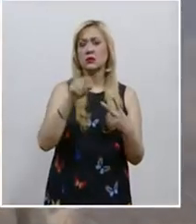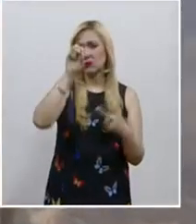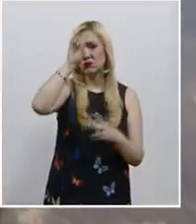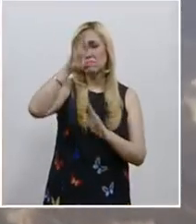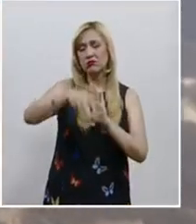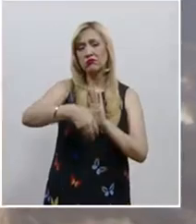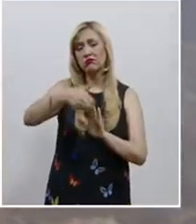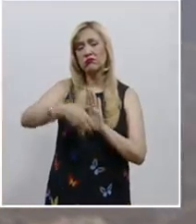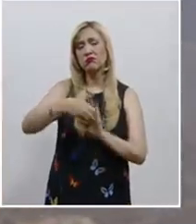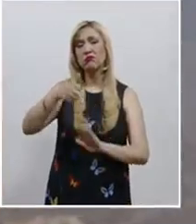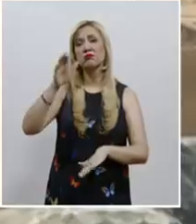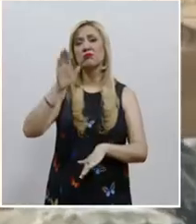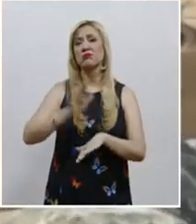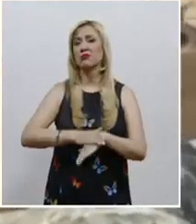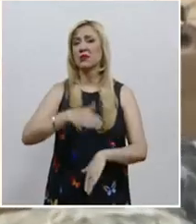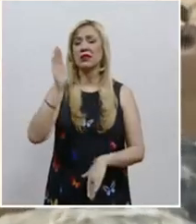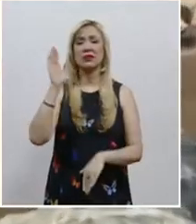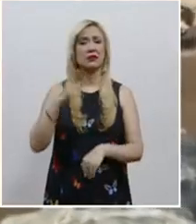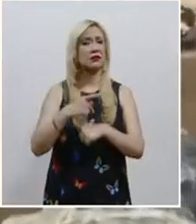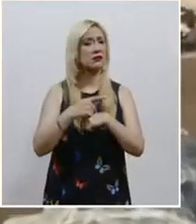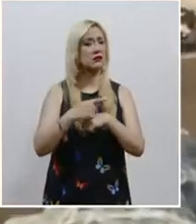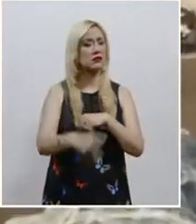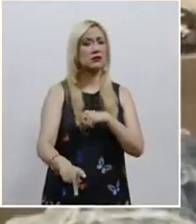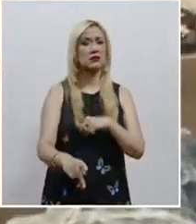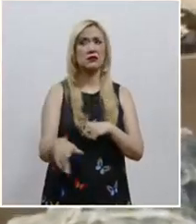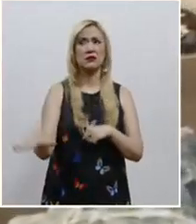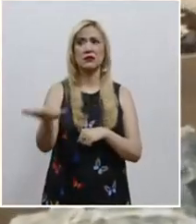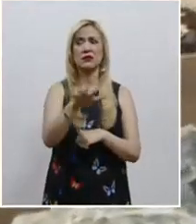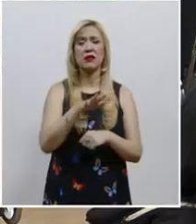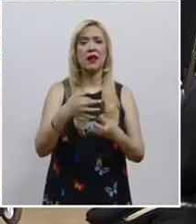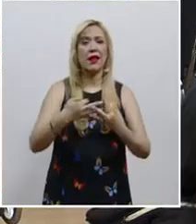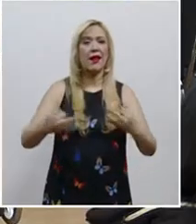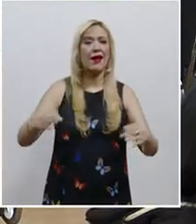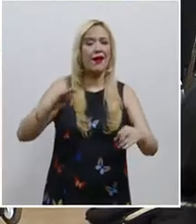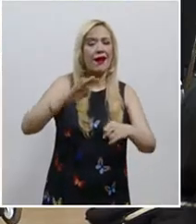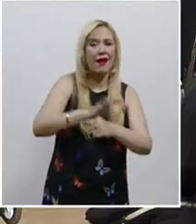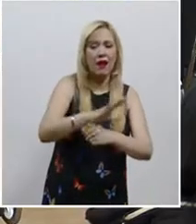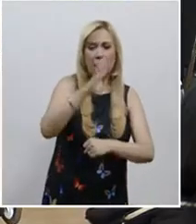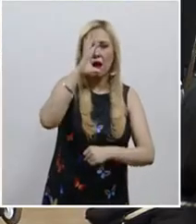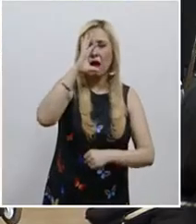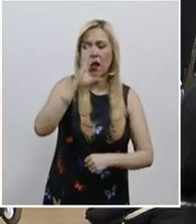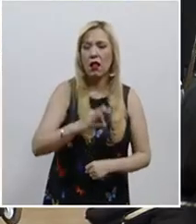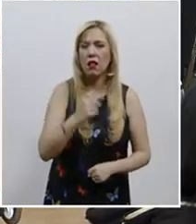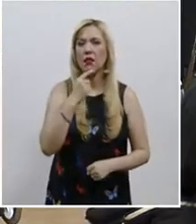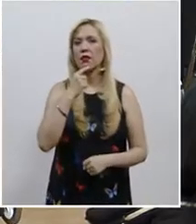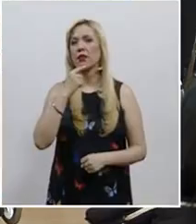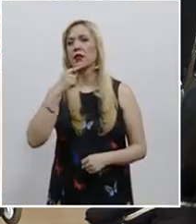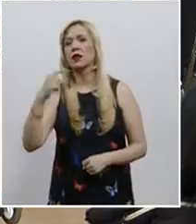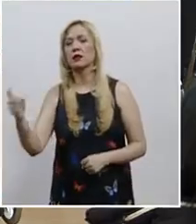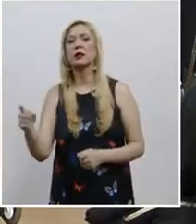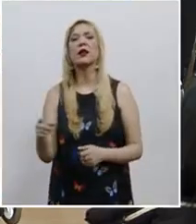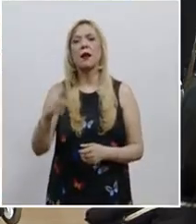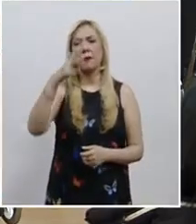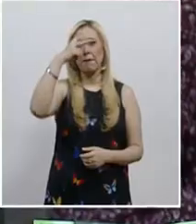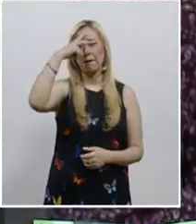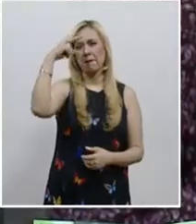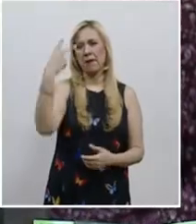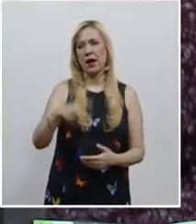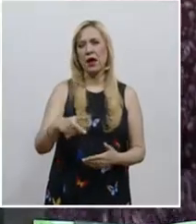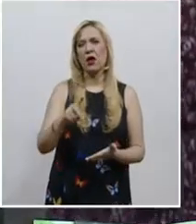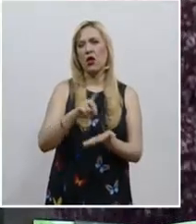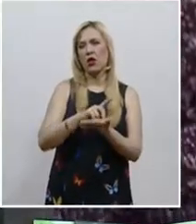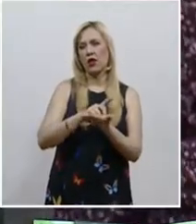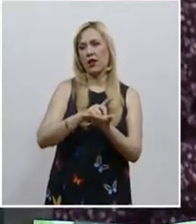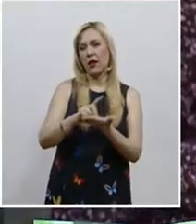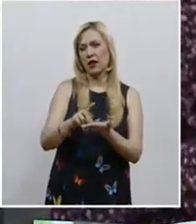es el sector más riesgoso para las personas defensoras de la tierra en México, reveló el informe anual del Centro Mexicano de Derecho Ambiental. ¿Quiénes son